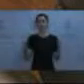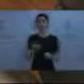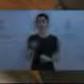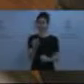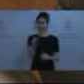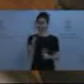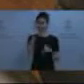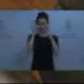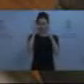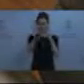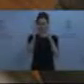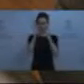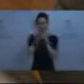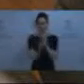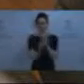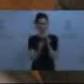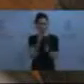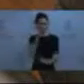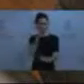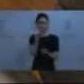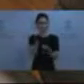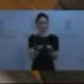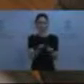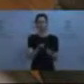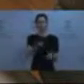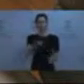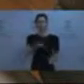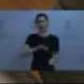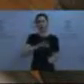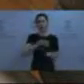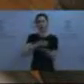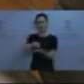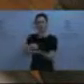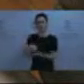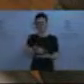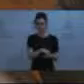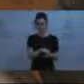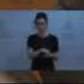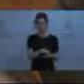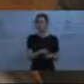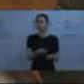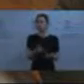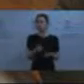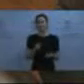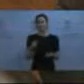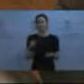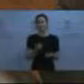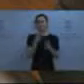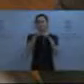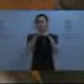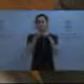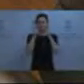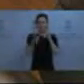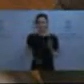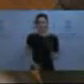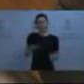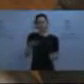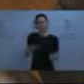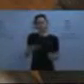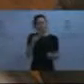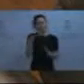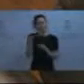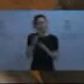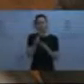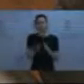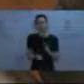esfuerzos en la coordinación con los ayuntamientos. Estamos haciendo un esfuerzo muy importante. Yo creo que está dando sus